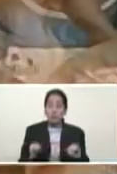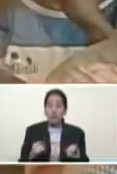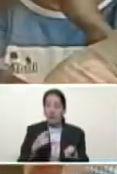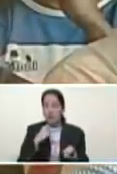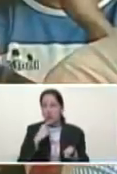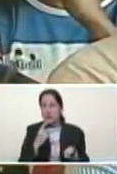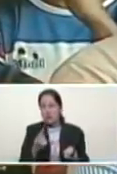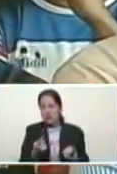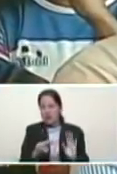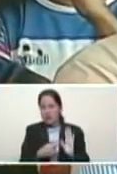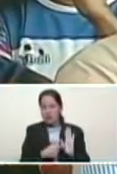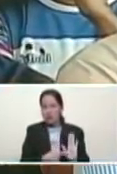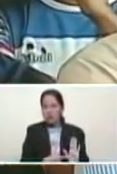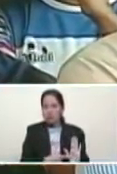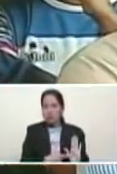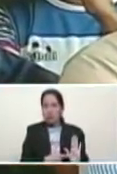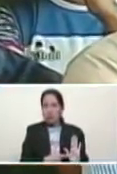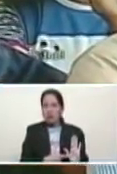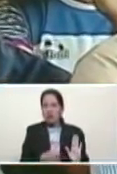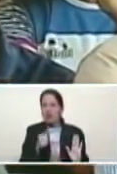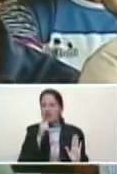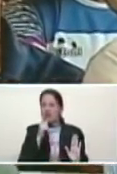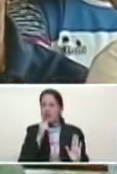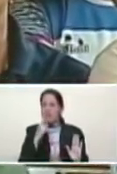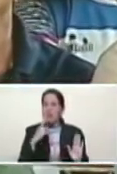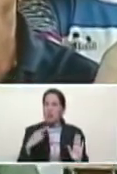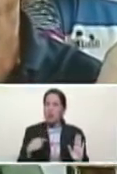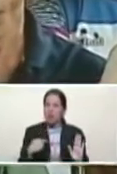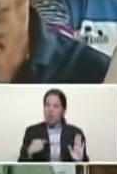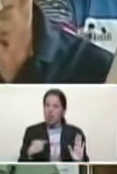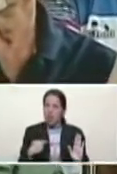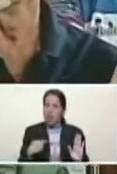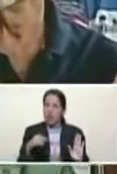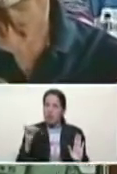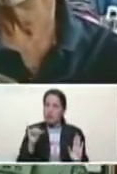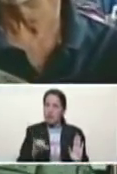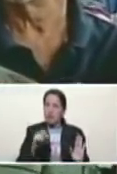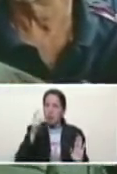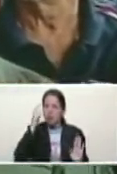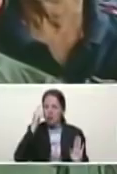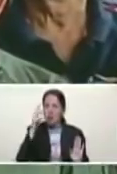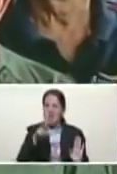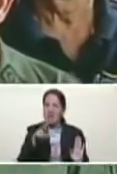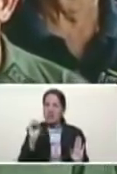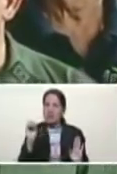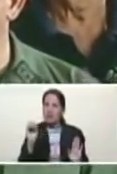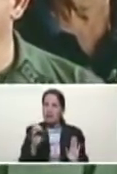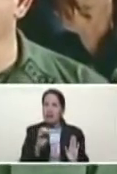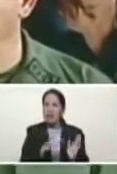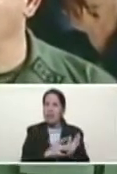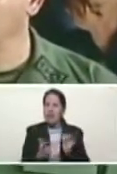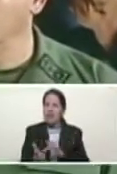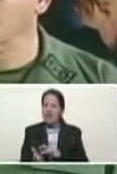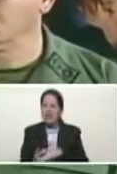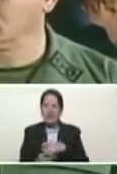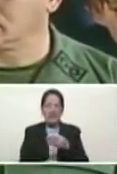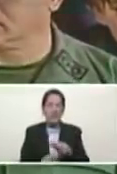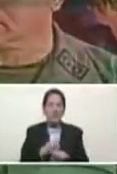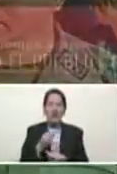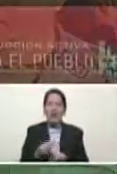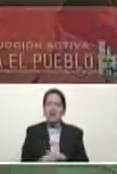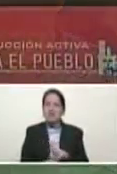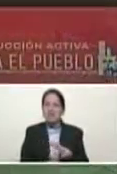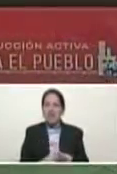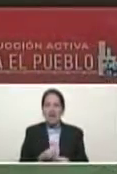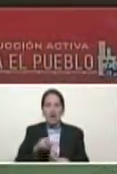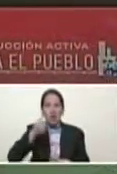demostró, la respuesta me la dio el mismo día, 30 de abril, el pueblo. ¿Y qué van a hacer con el pueblo?